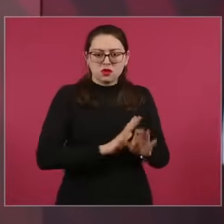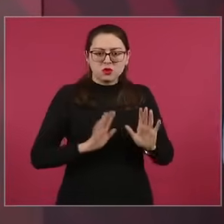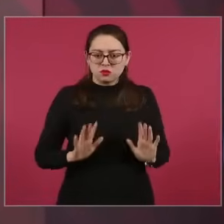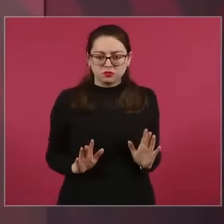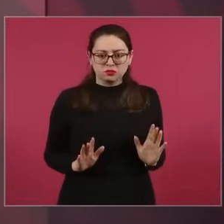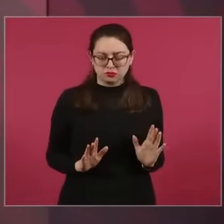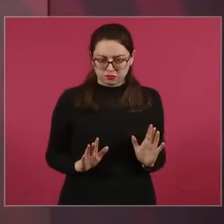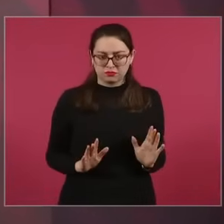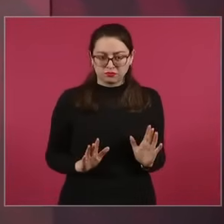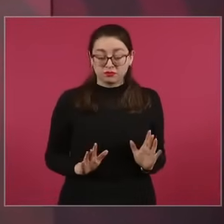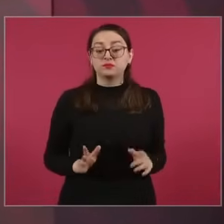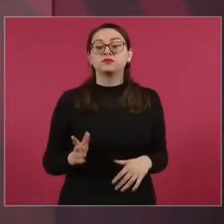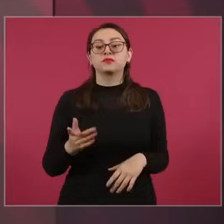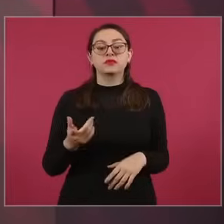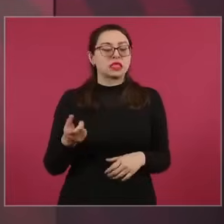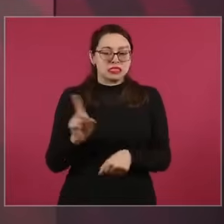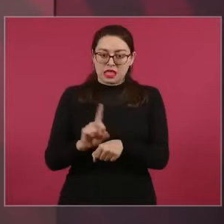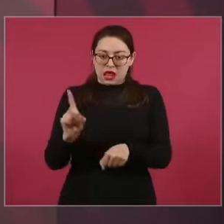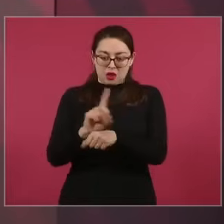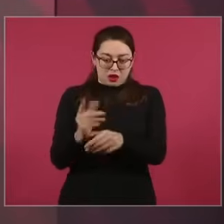seguridad, y le comentaba,